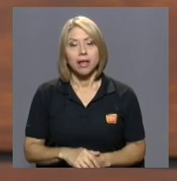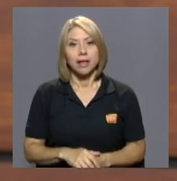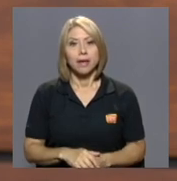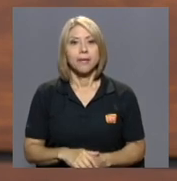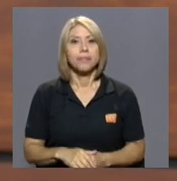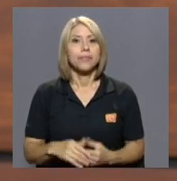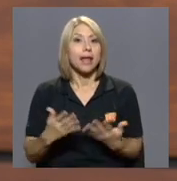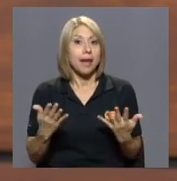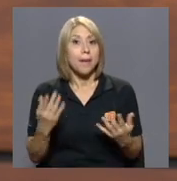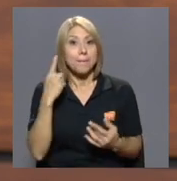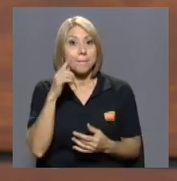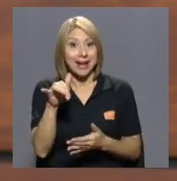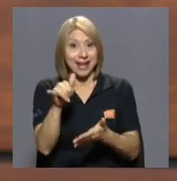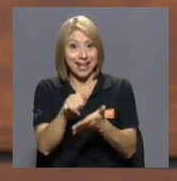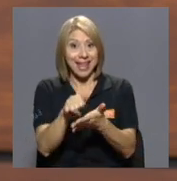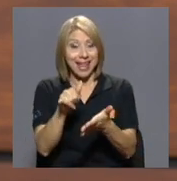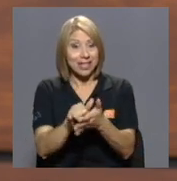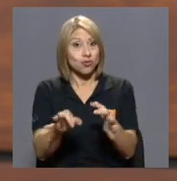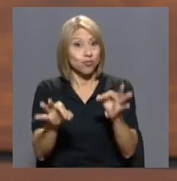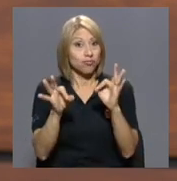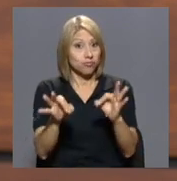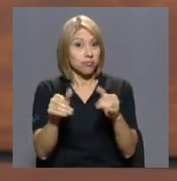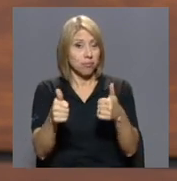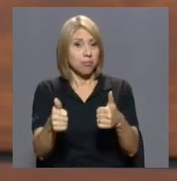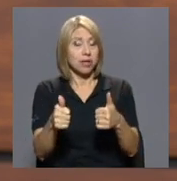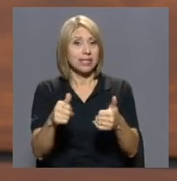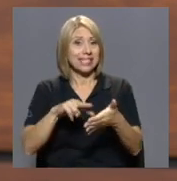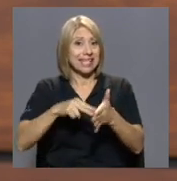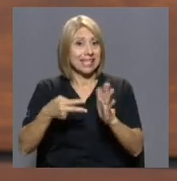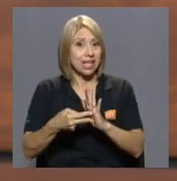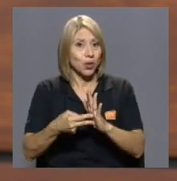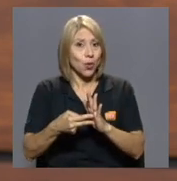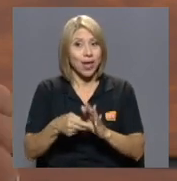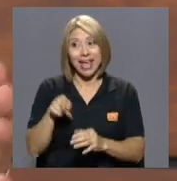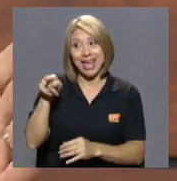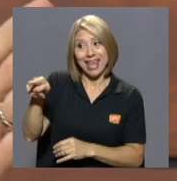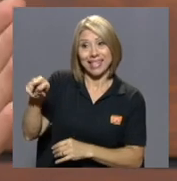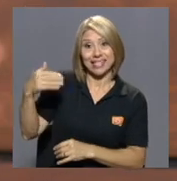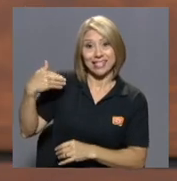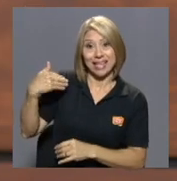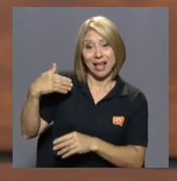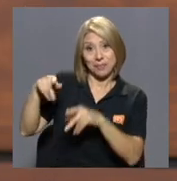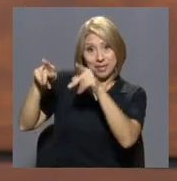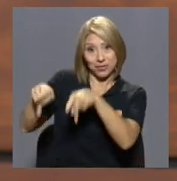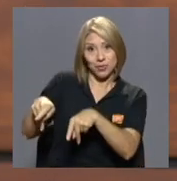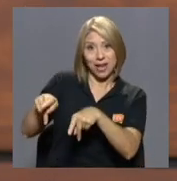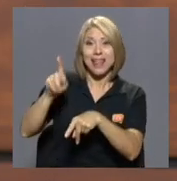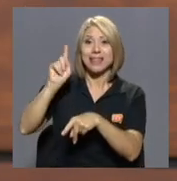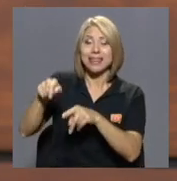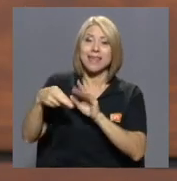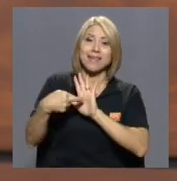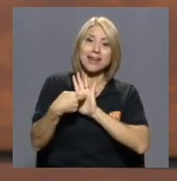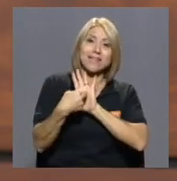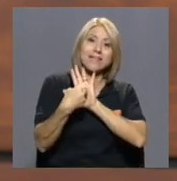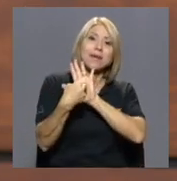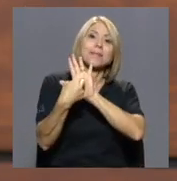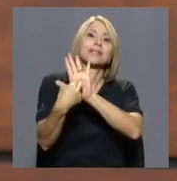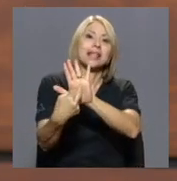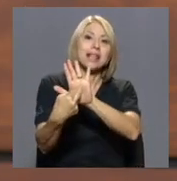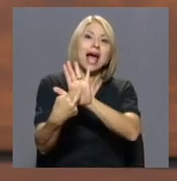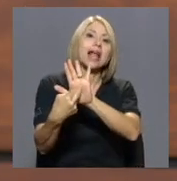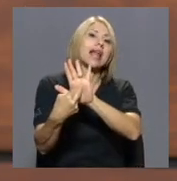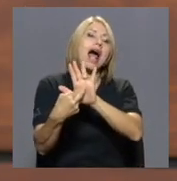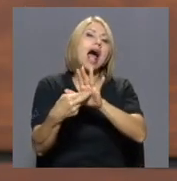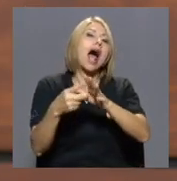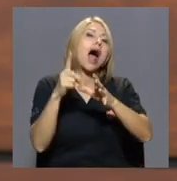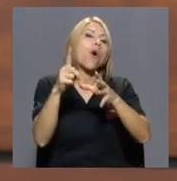Para que eso tenga sentido, don Pedro tiene que representar a un número relativamente manejable de ciudadanos. Uh-huh.